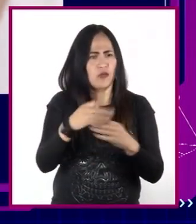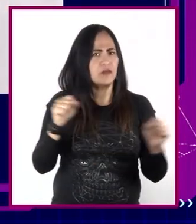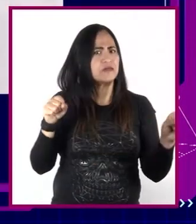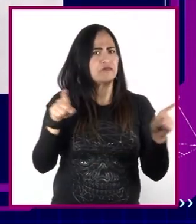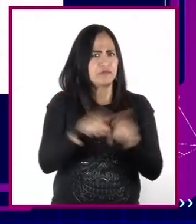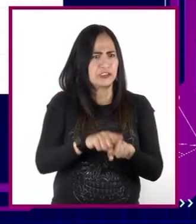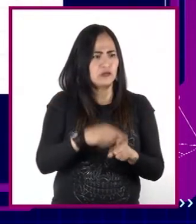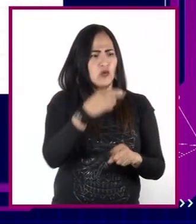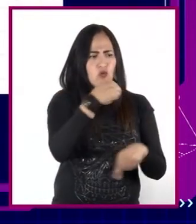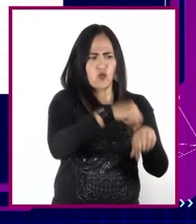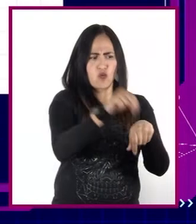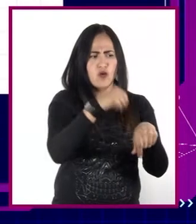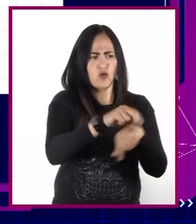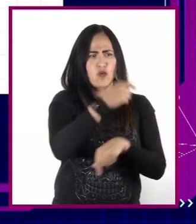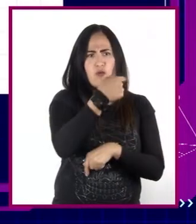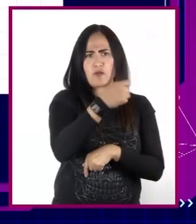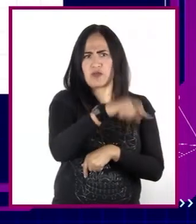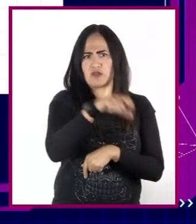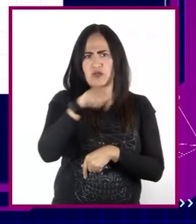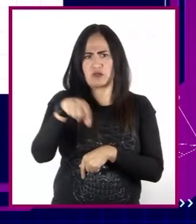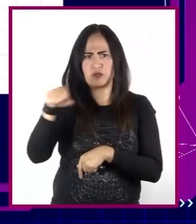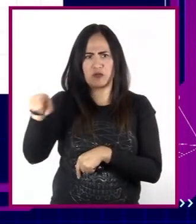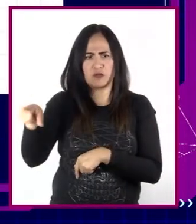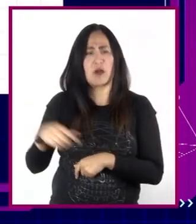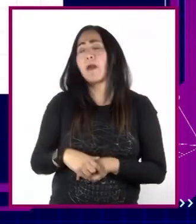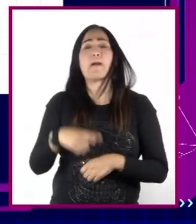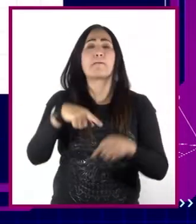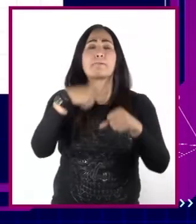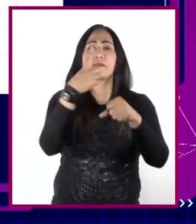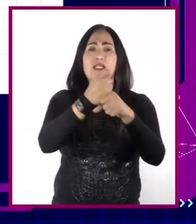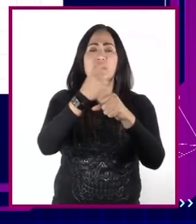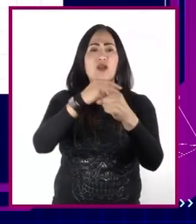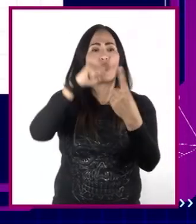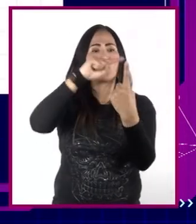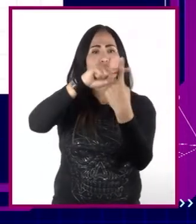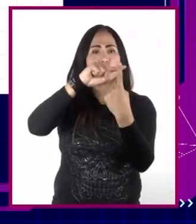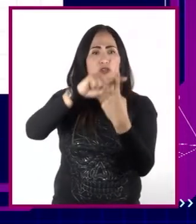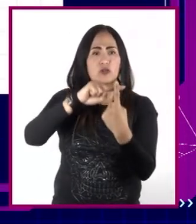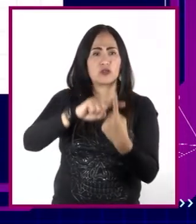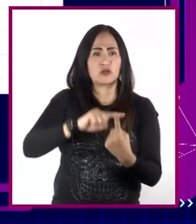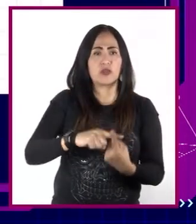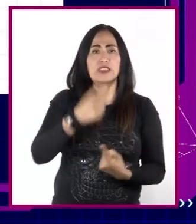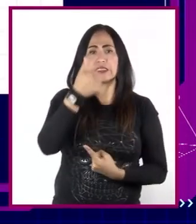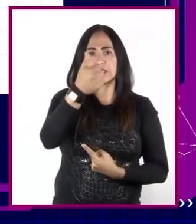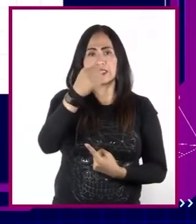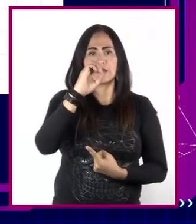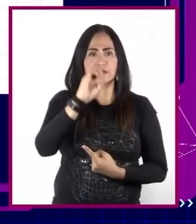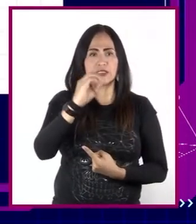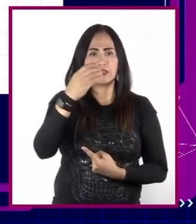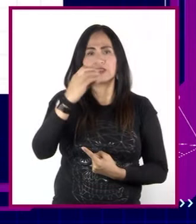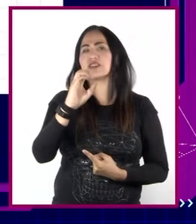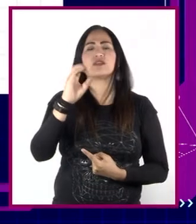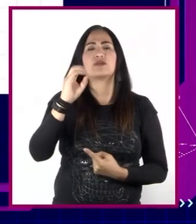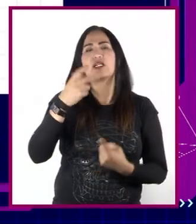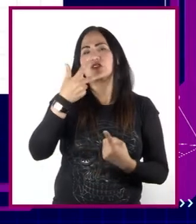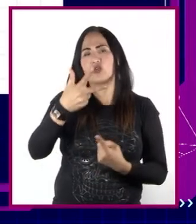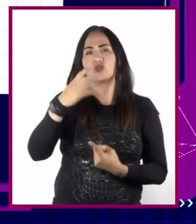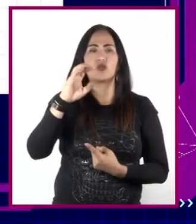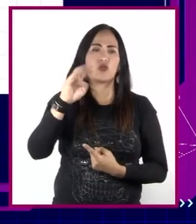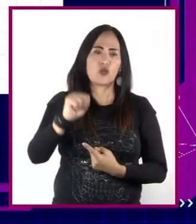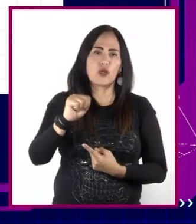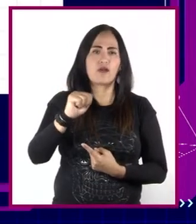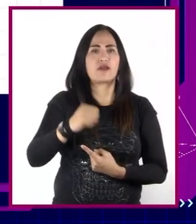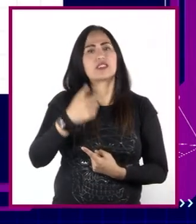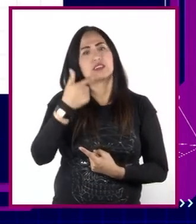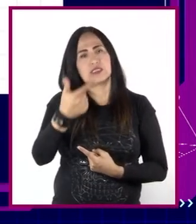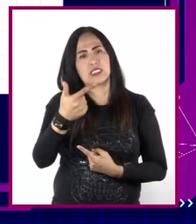misma cantidad? Primero vamos a sumar todas las estampas. 6 más 0 más 8 más 9